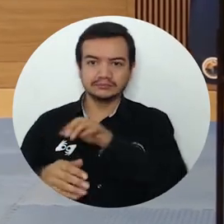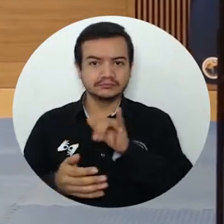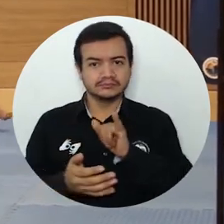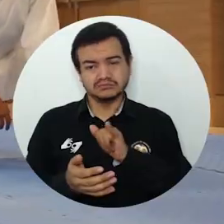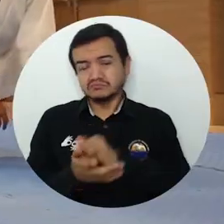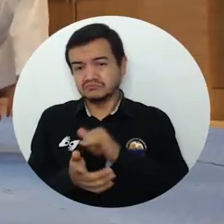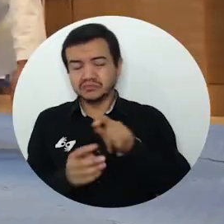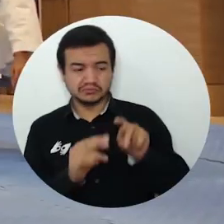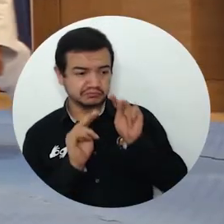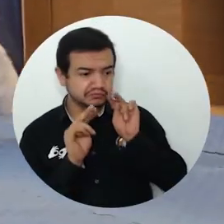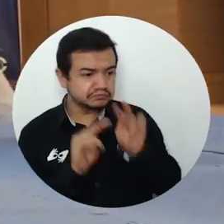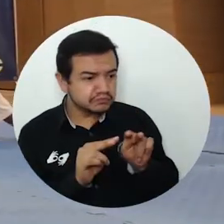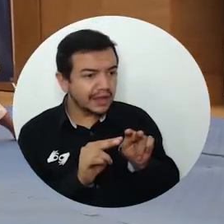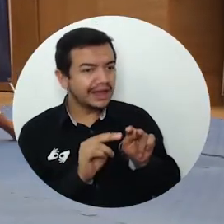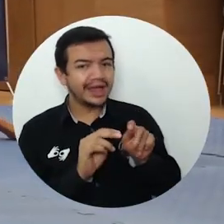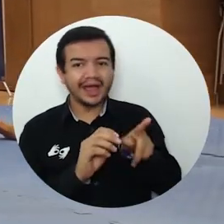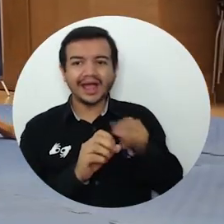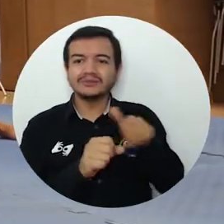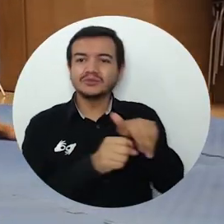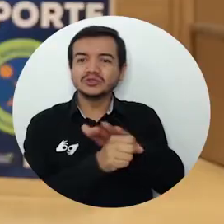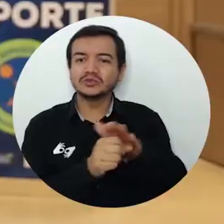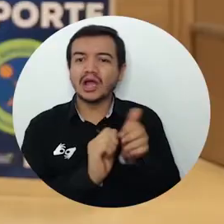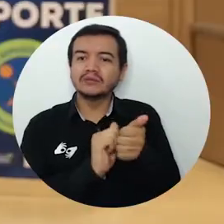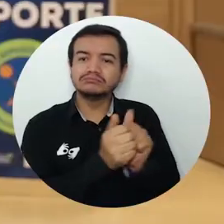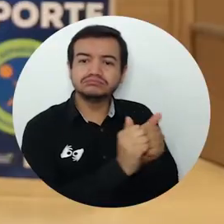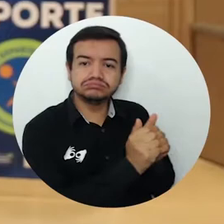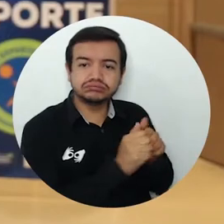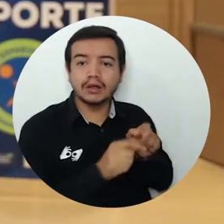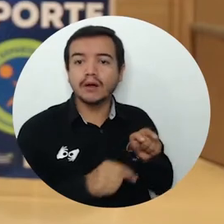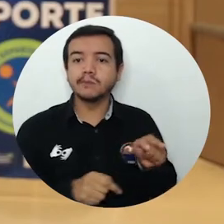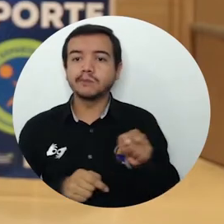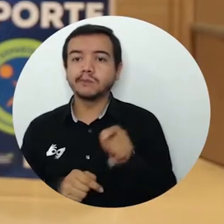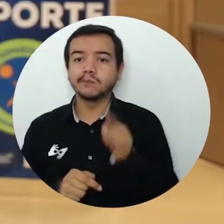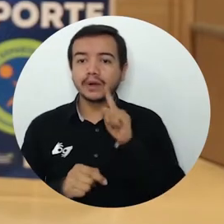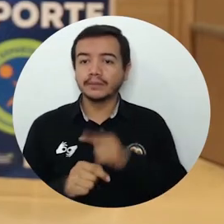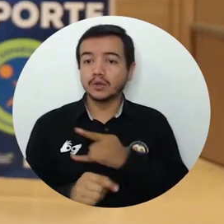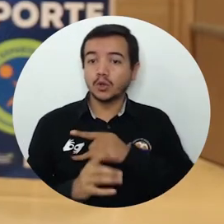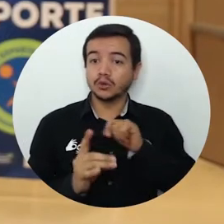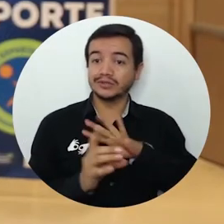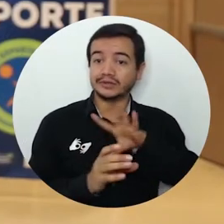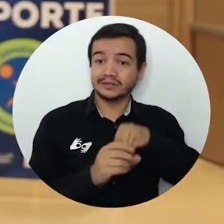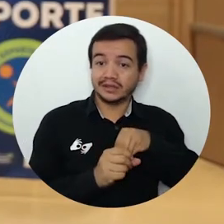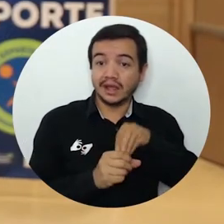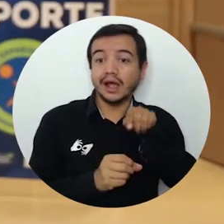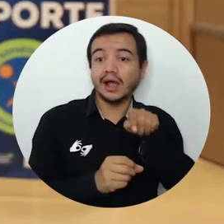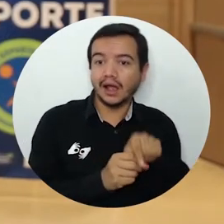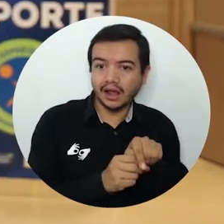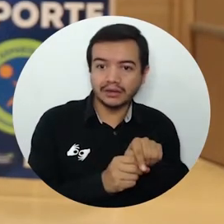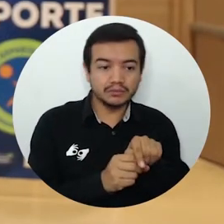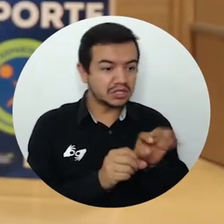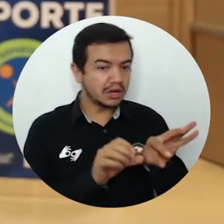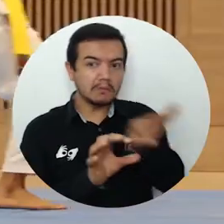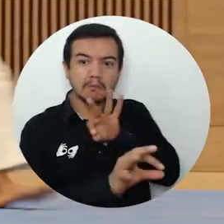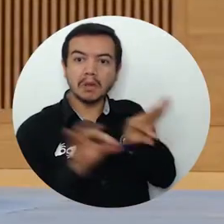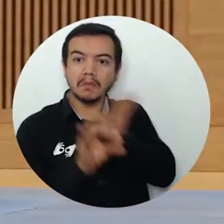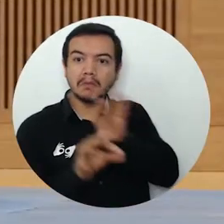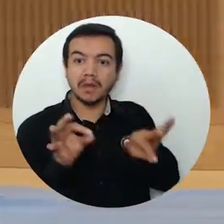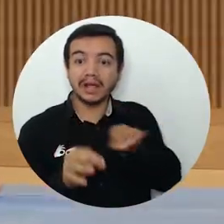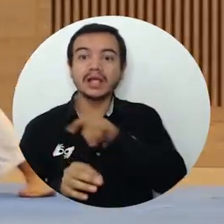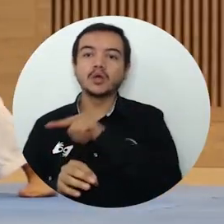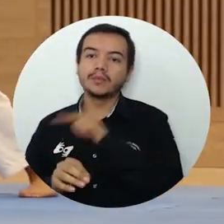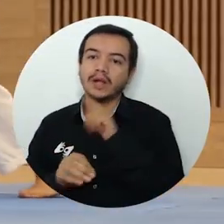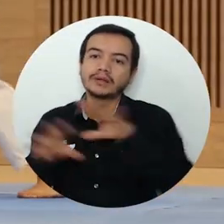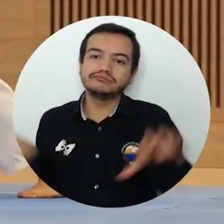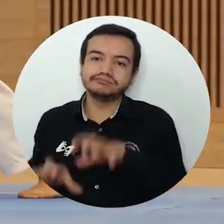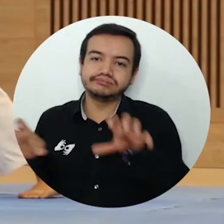dado la oportunidad pues a esas nuevas disciplinas que se practicaban de manera informal dentro de la institución y que pues gracias a la gestión